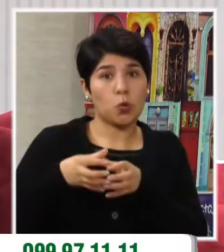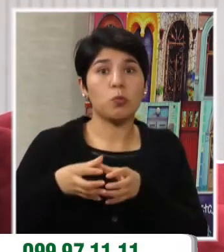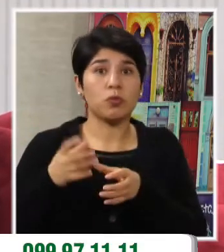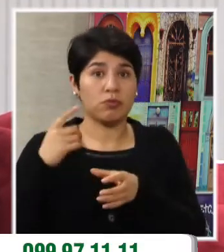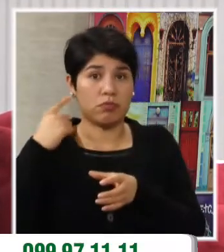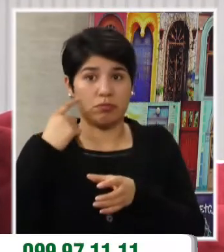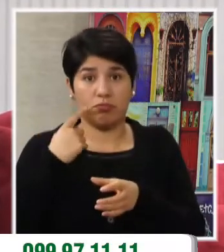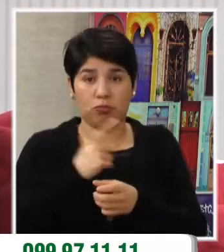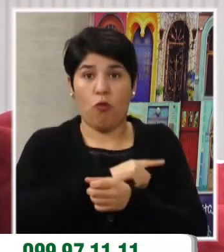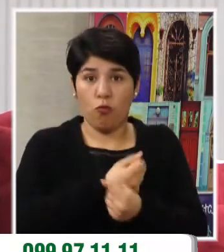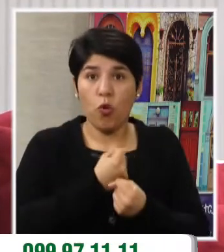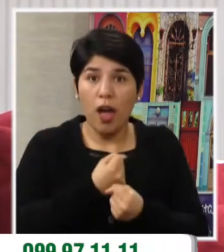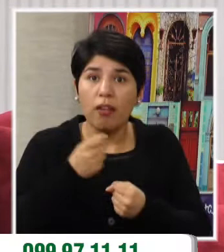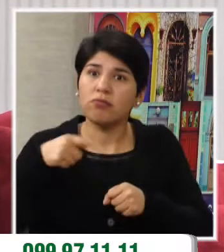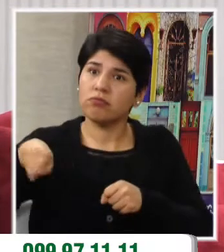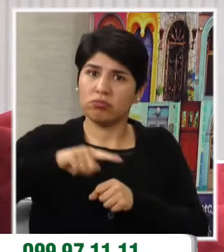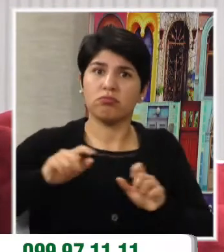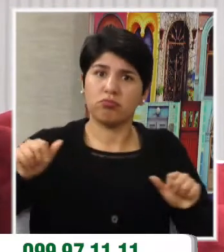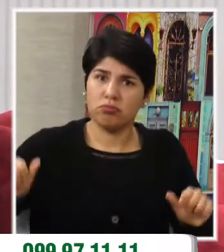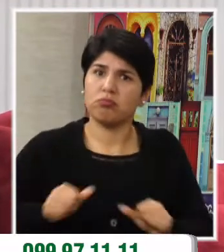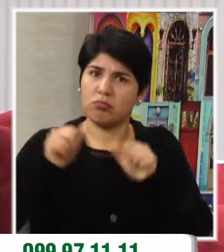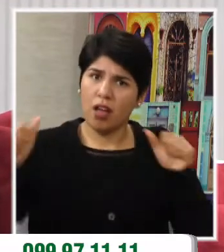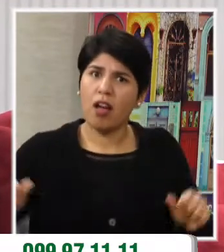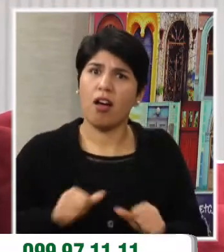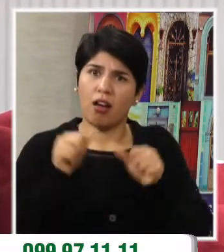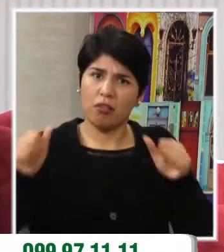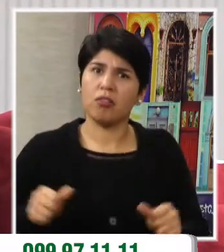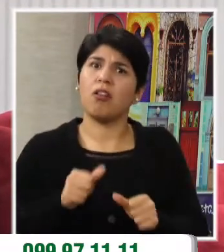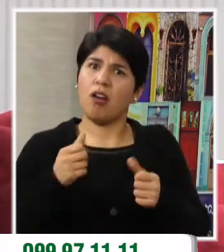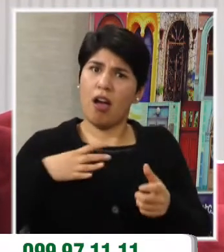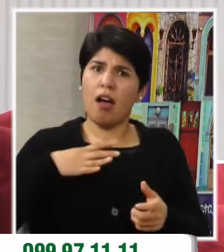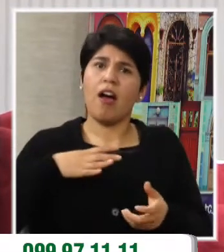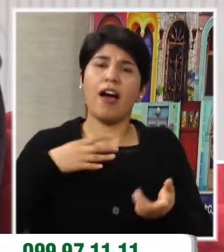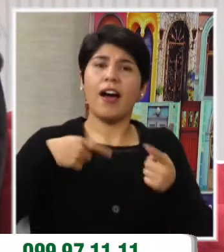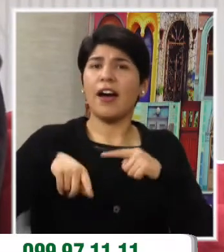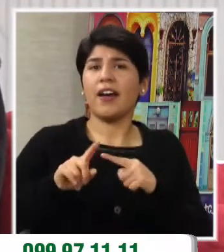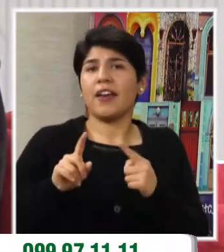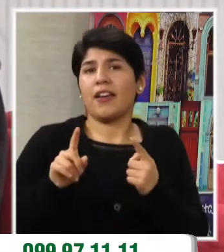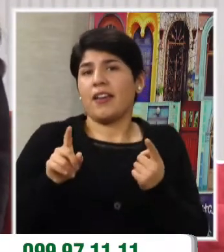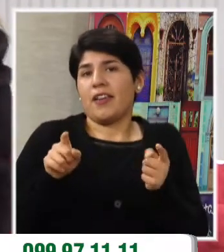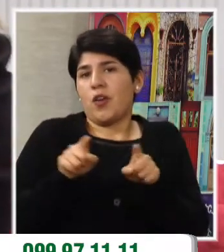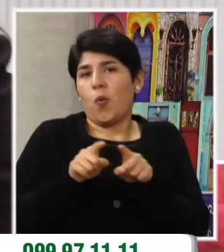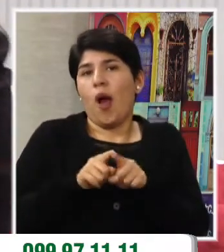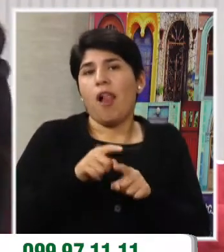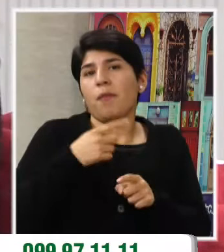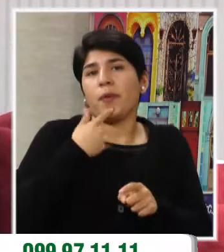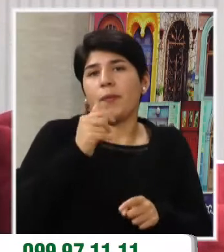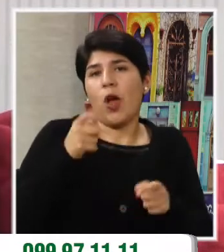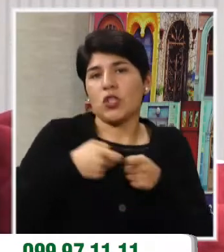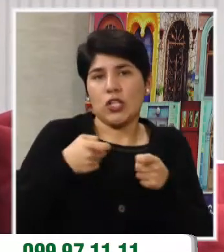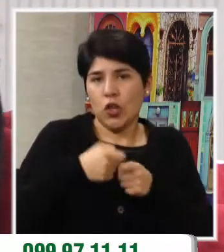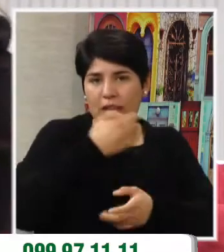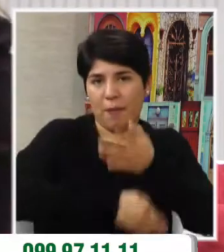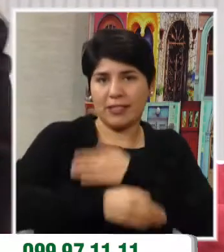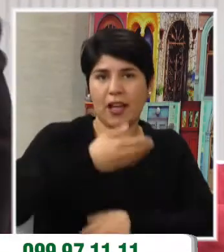fuerte en el departamento muy activa en el departamento así como lo es también animó la asociación de